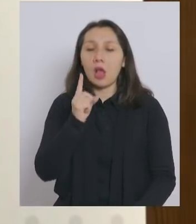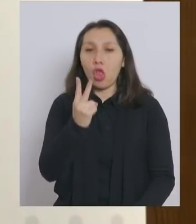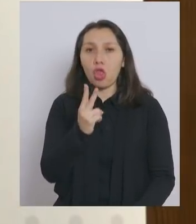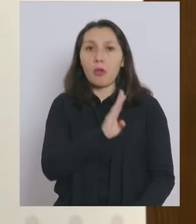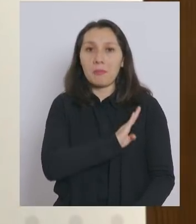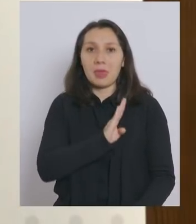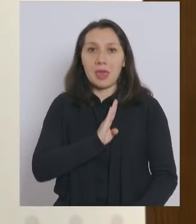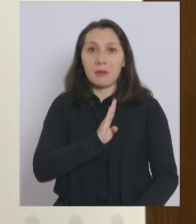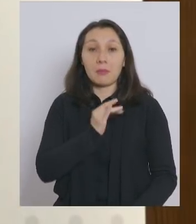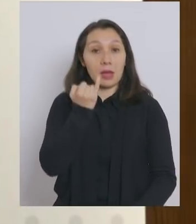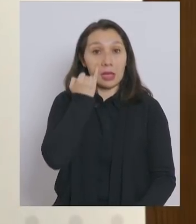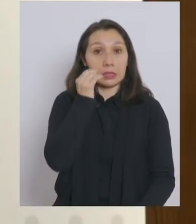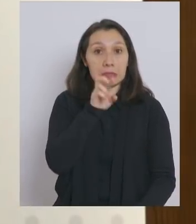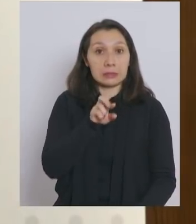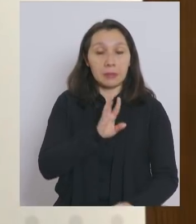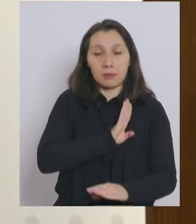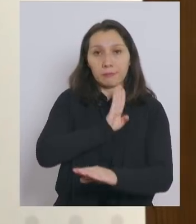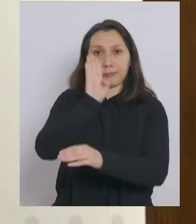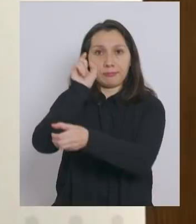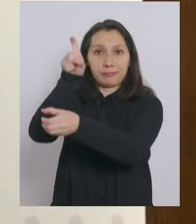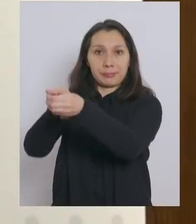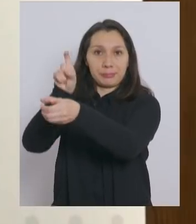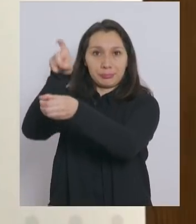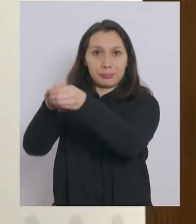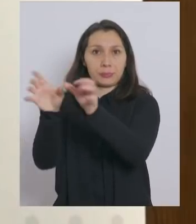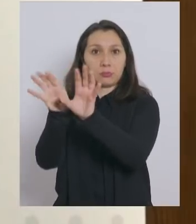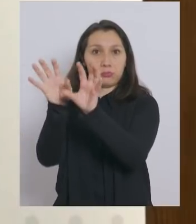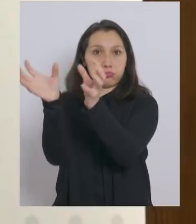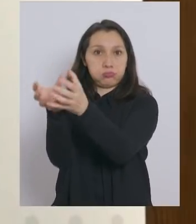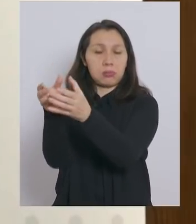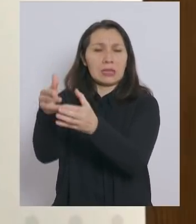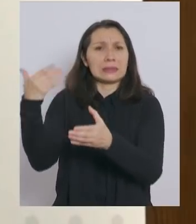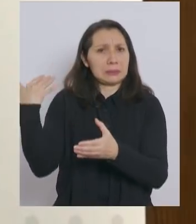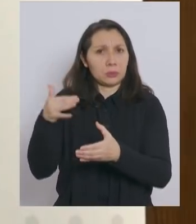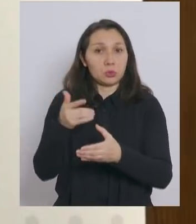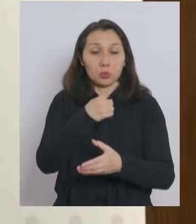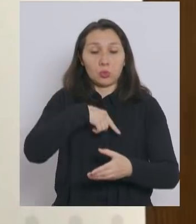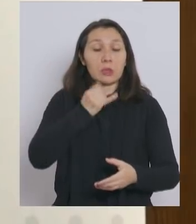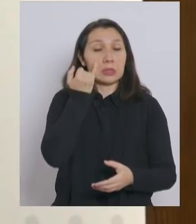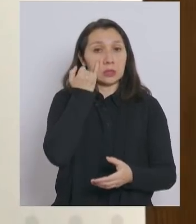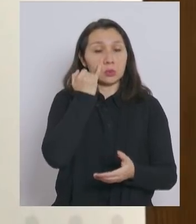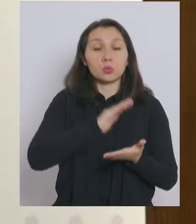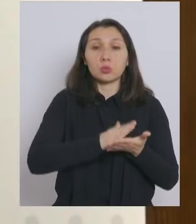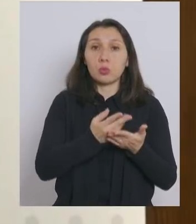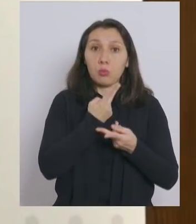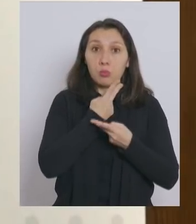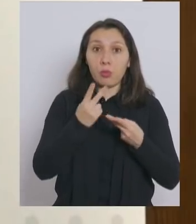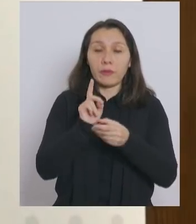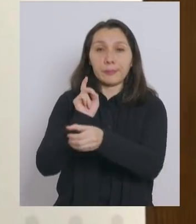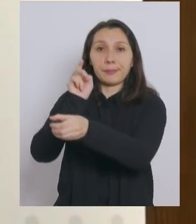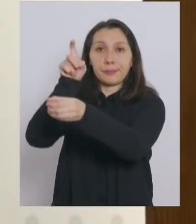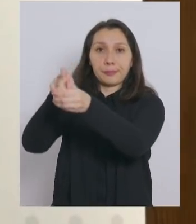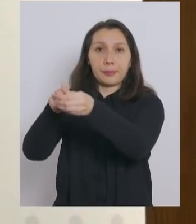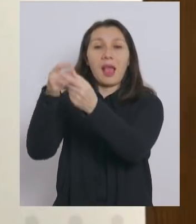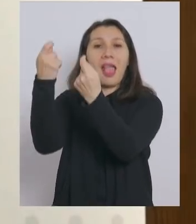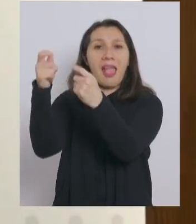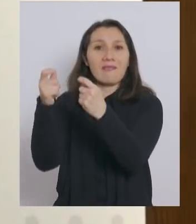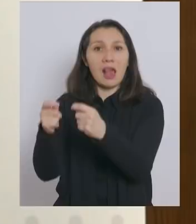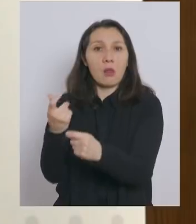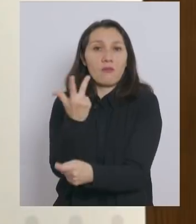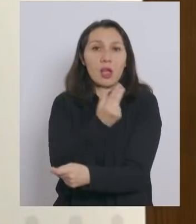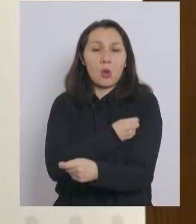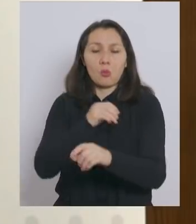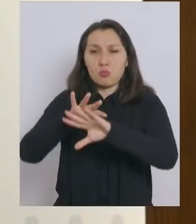nuestro instituto presentes en ese comité de expertos, lo que es muy relevante, dado que nuestro instituto está siendo parte de la evaluación de vacuna a nivel